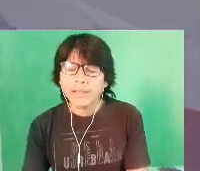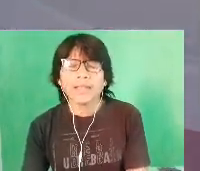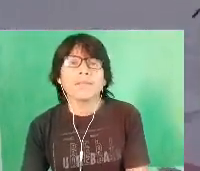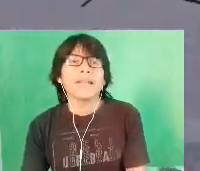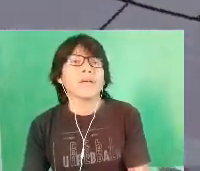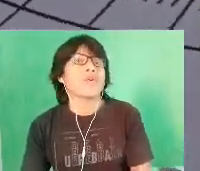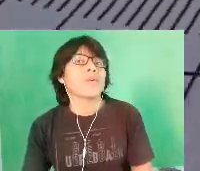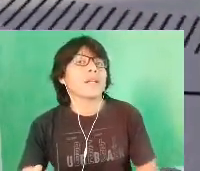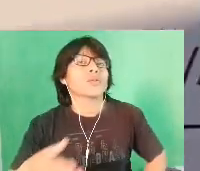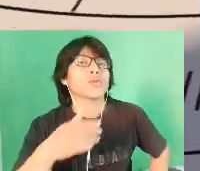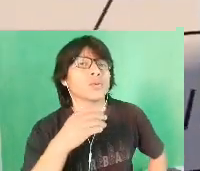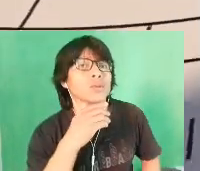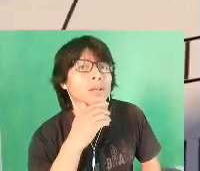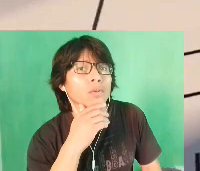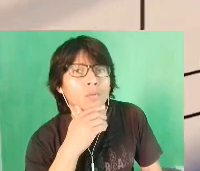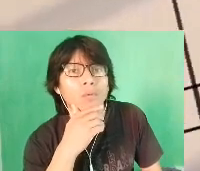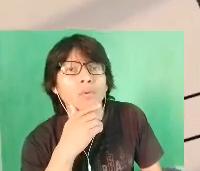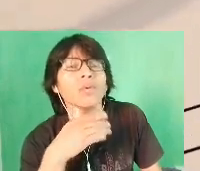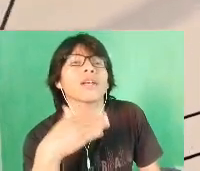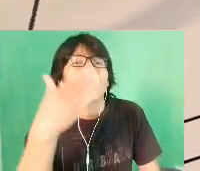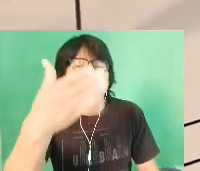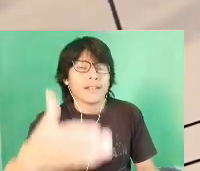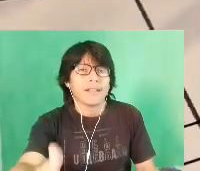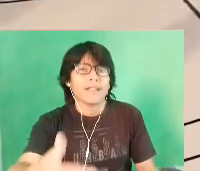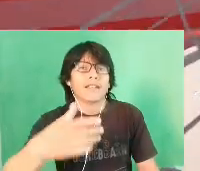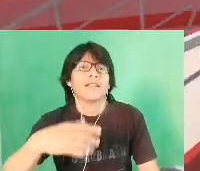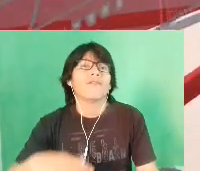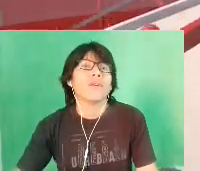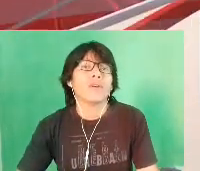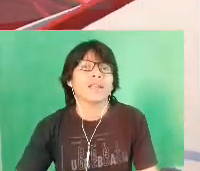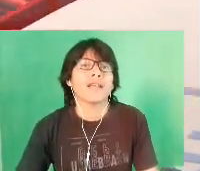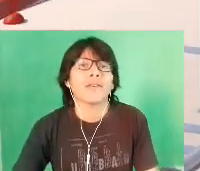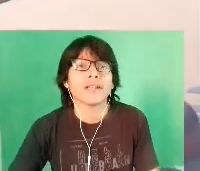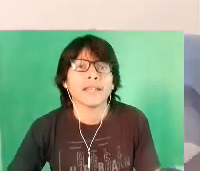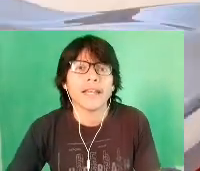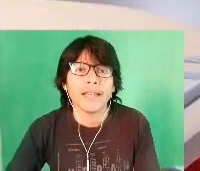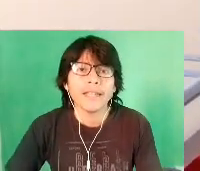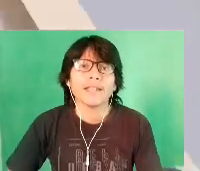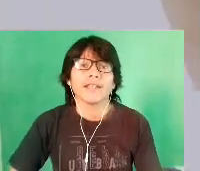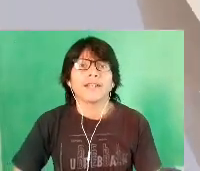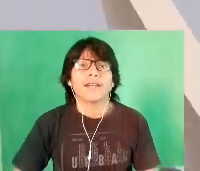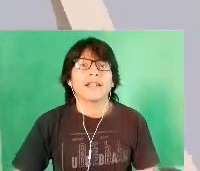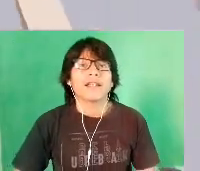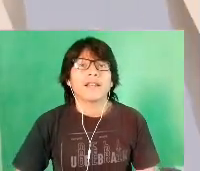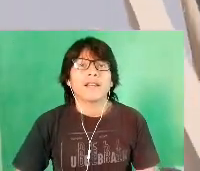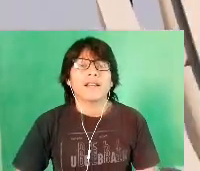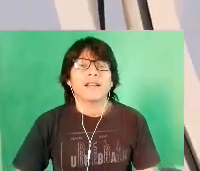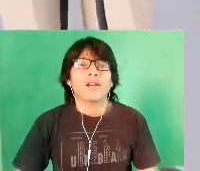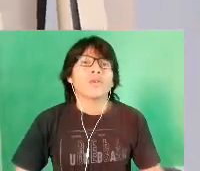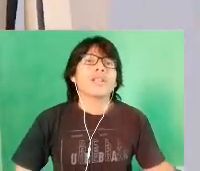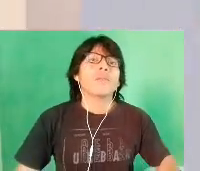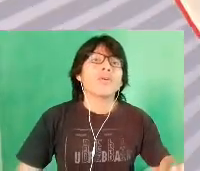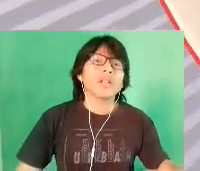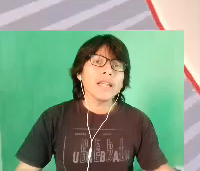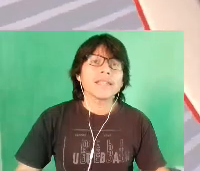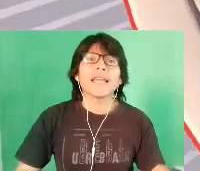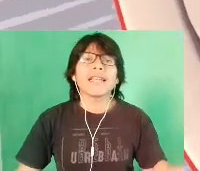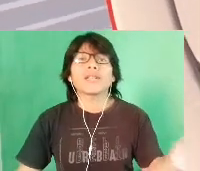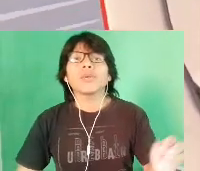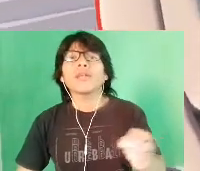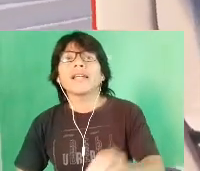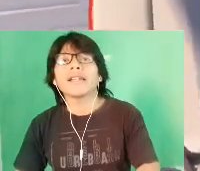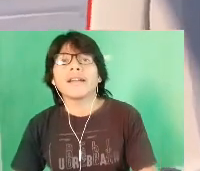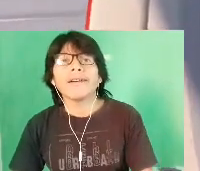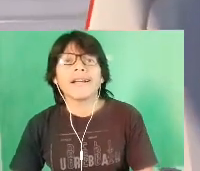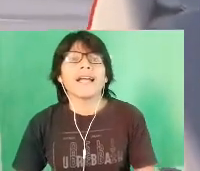con este tema de Jóvenes Construyendo el Futuro. ¿Qué fue lo que salió a decir la derecha? Los llamó ninis, que